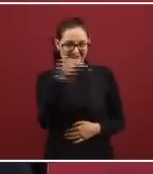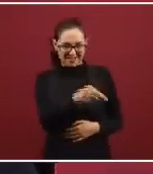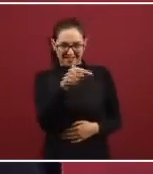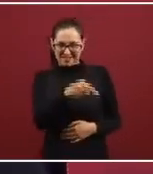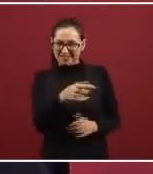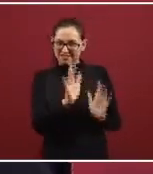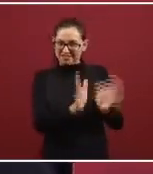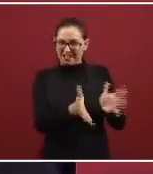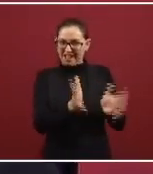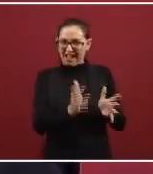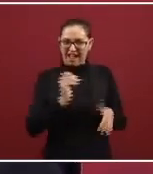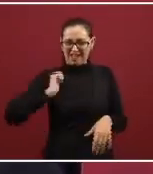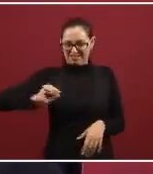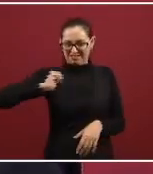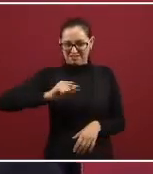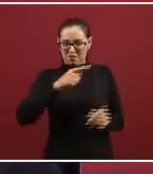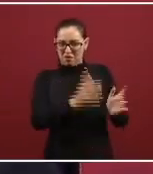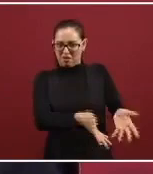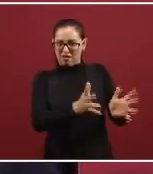nueva.